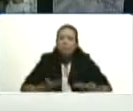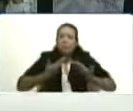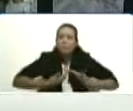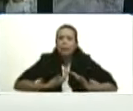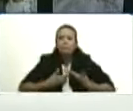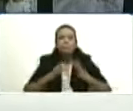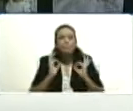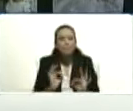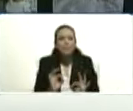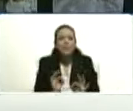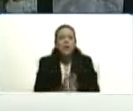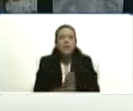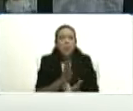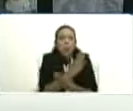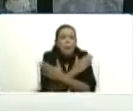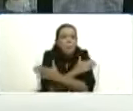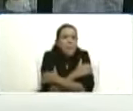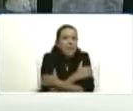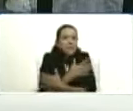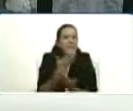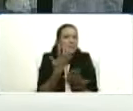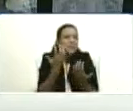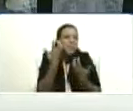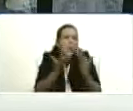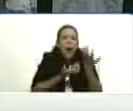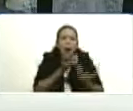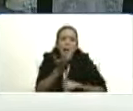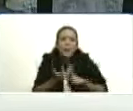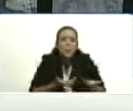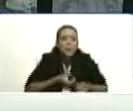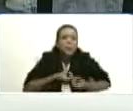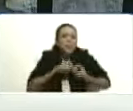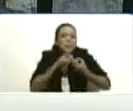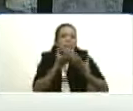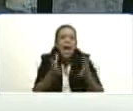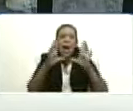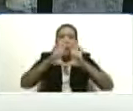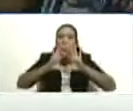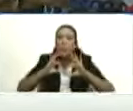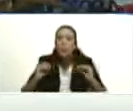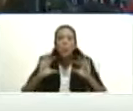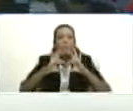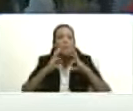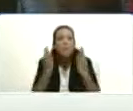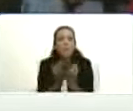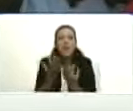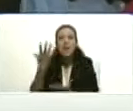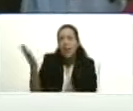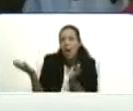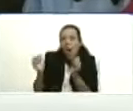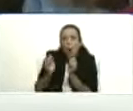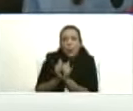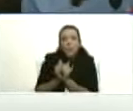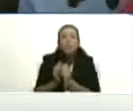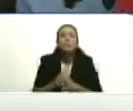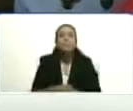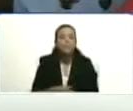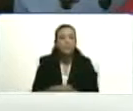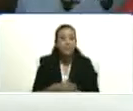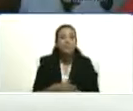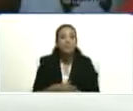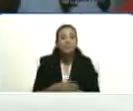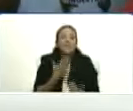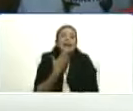aquí un abrazo caluroso de parte de todos los familiares,